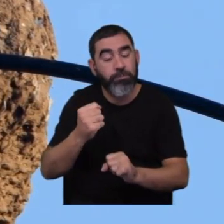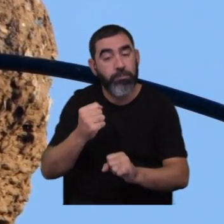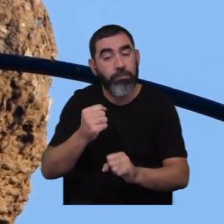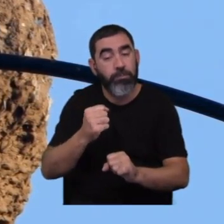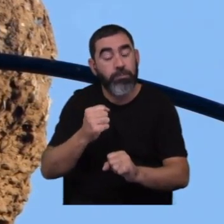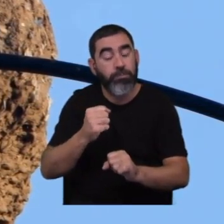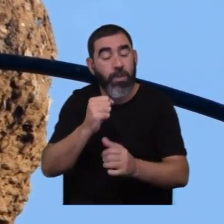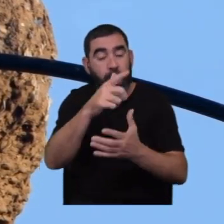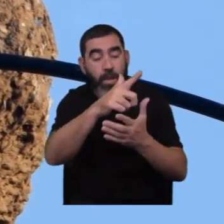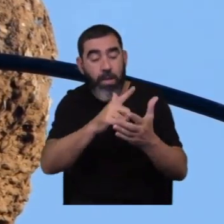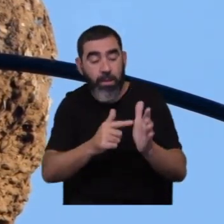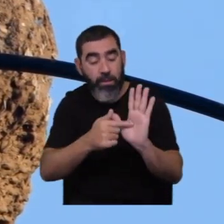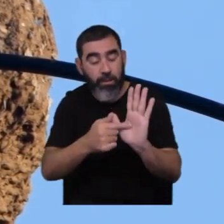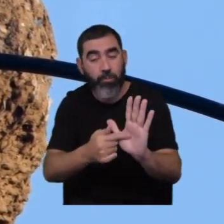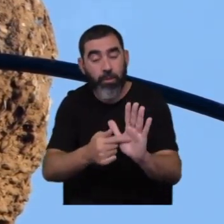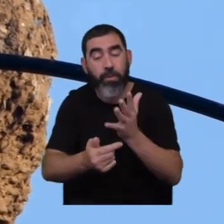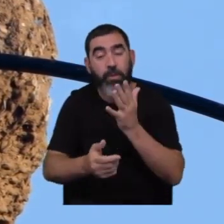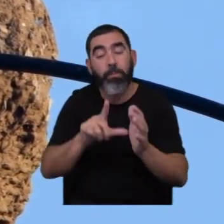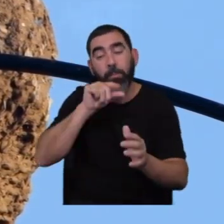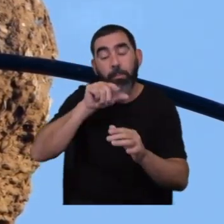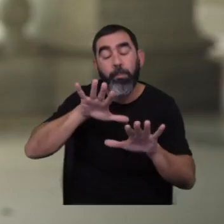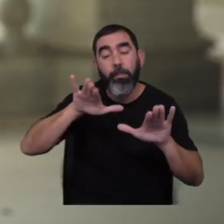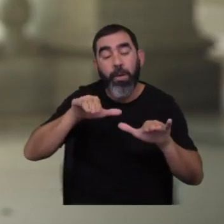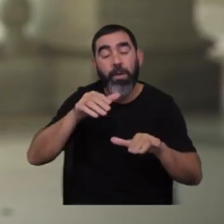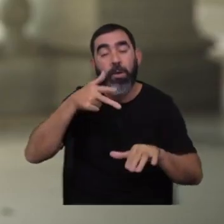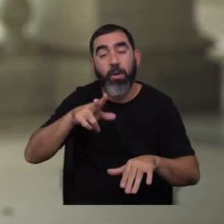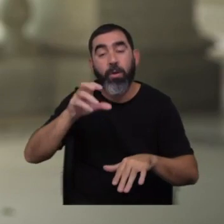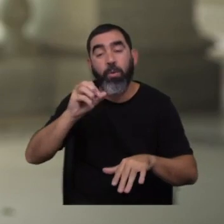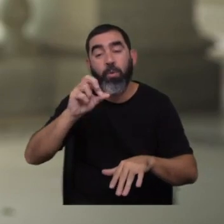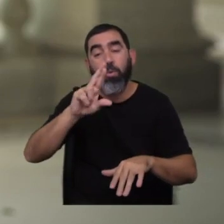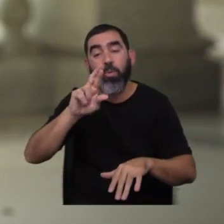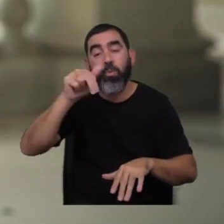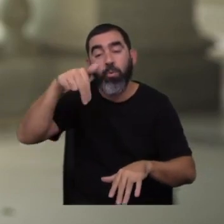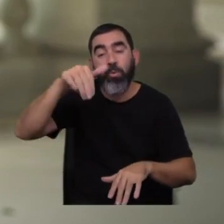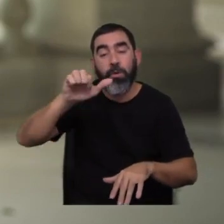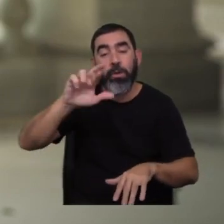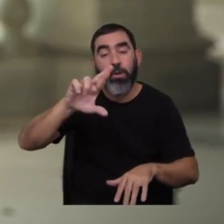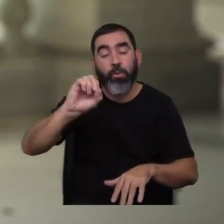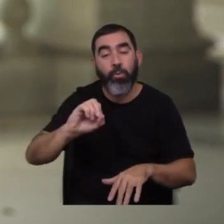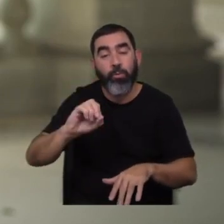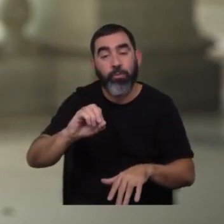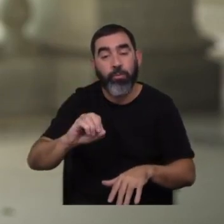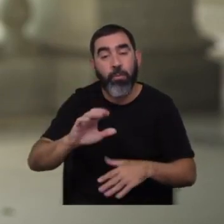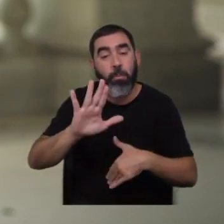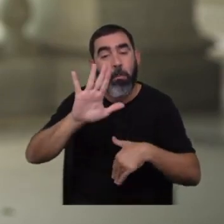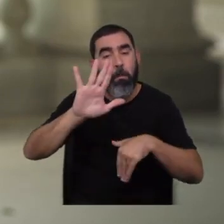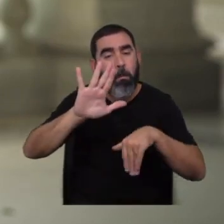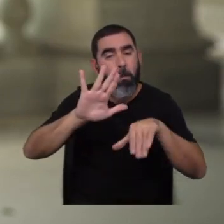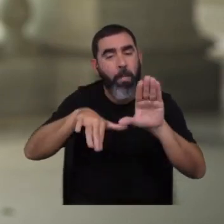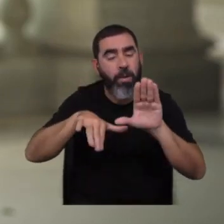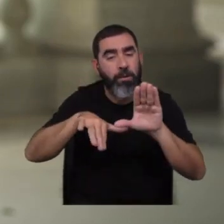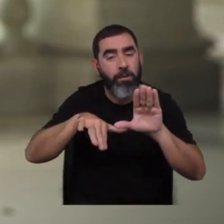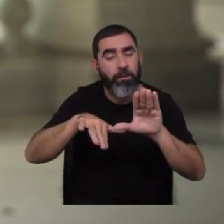en la literatura normalmente de los cantos del hornero, ¿sí? Una tendencia a un aumento en